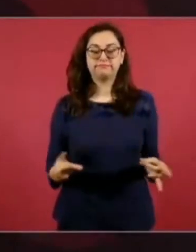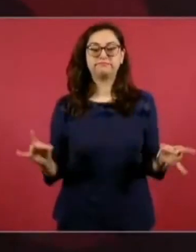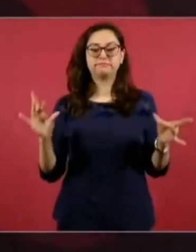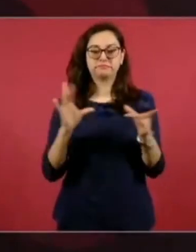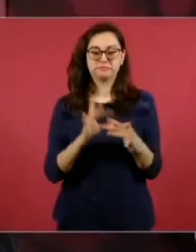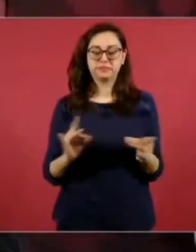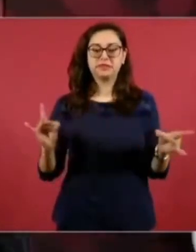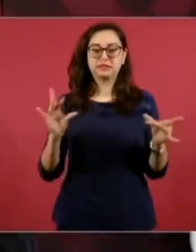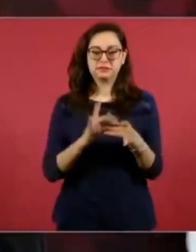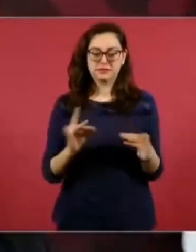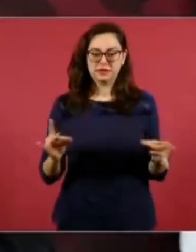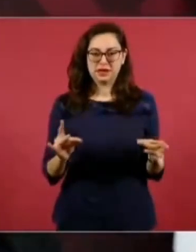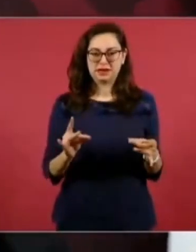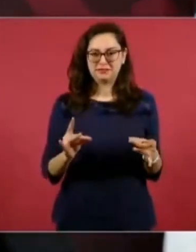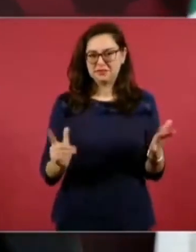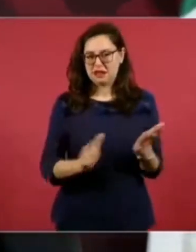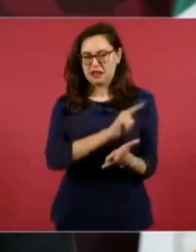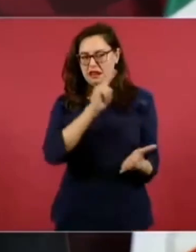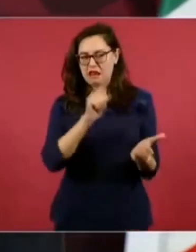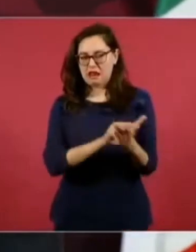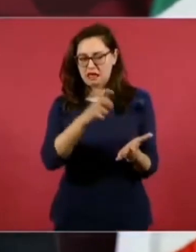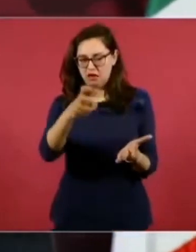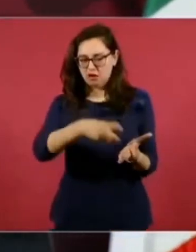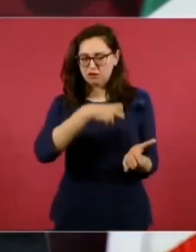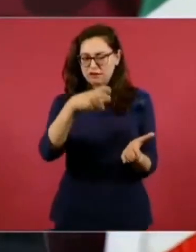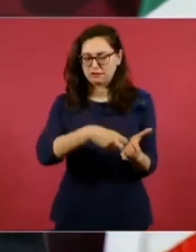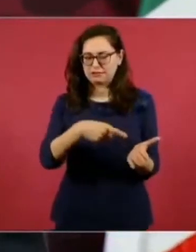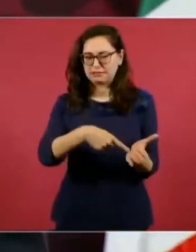en qué consiste la reforma.